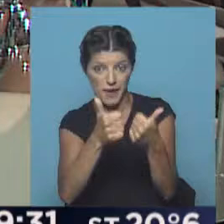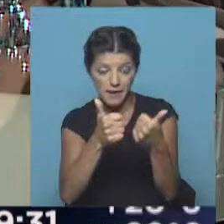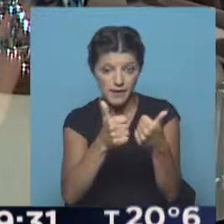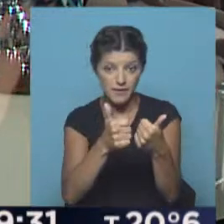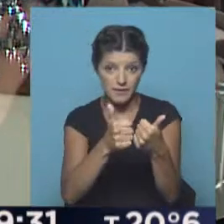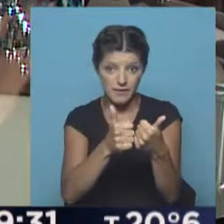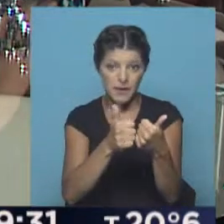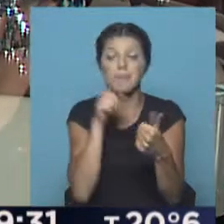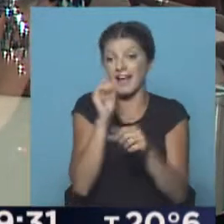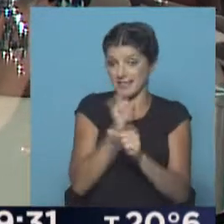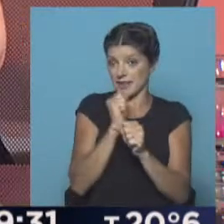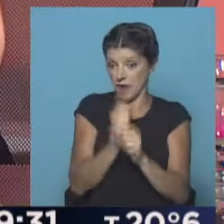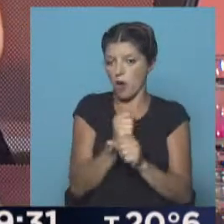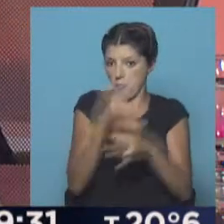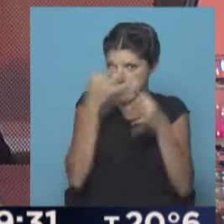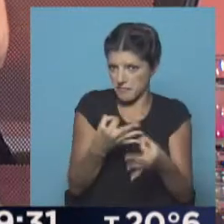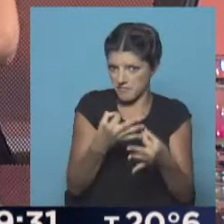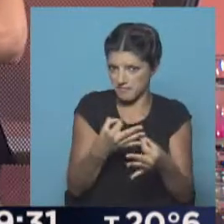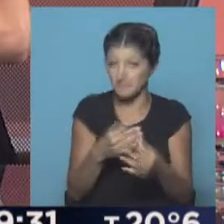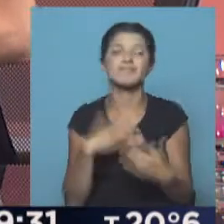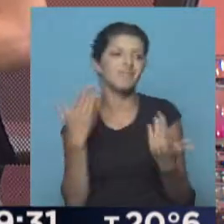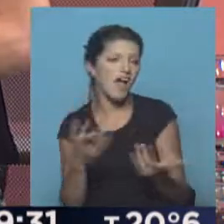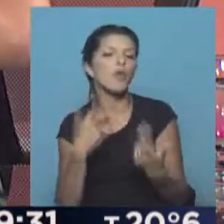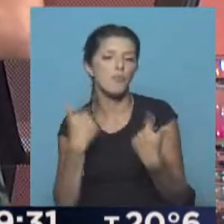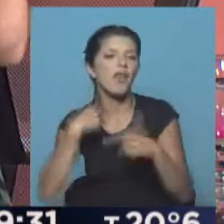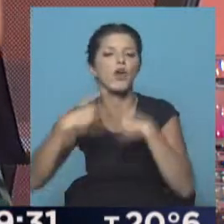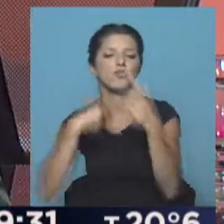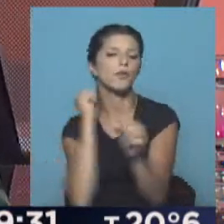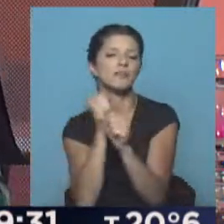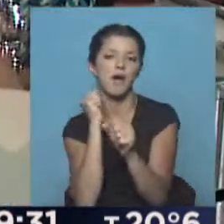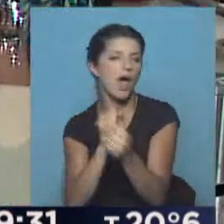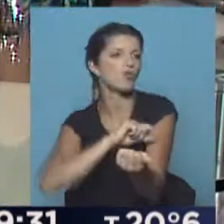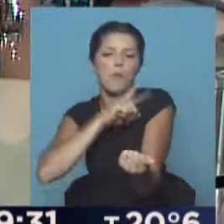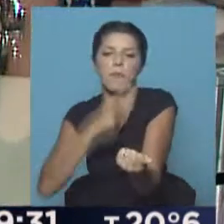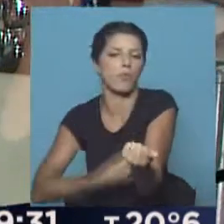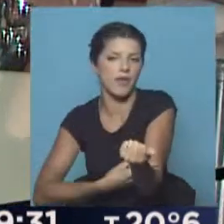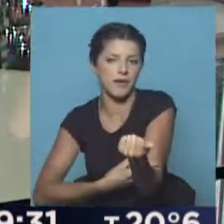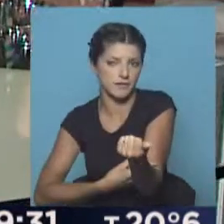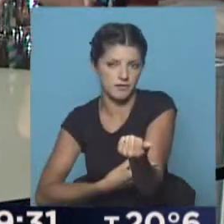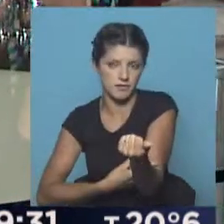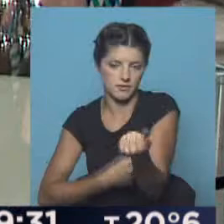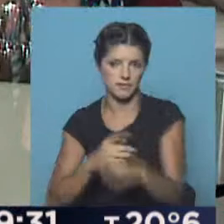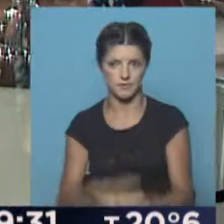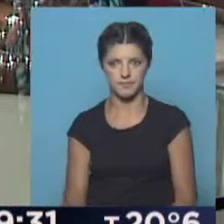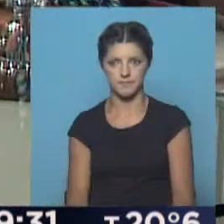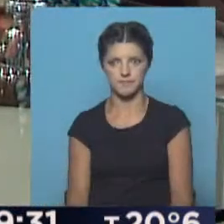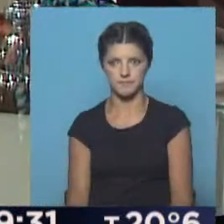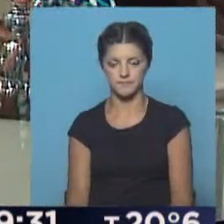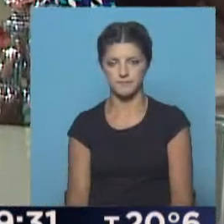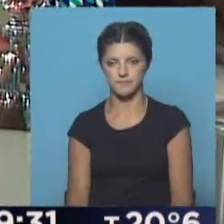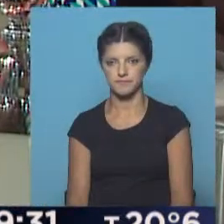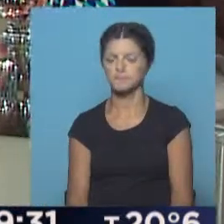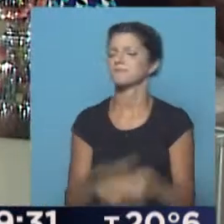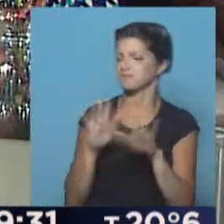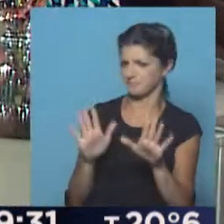riesgo su cargo, sus cargos, ¿no? sí. De permanencia en el poder, de permanencia de cargos, de permanencia de poderes de ellos.